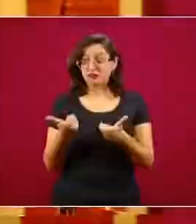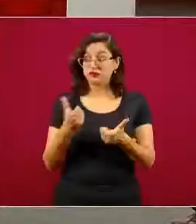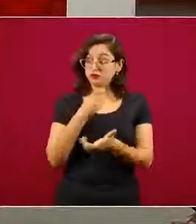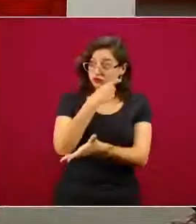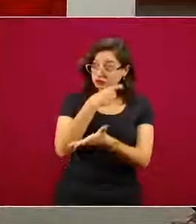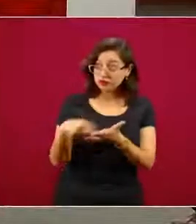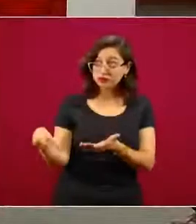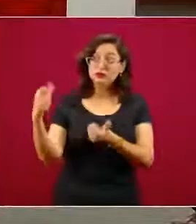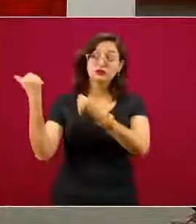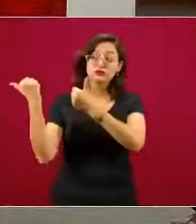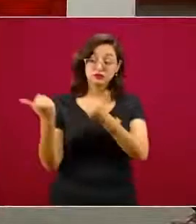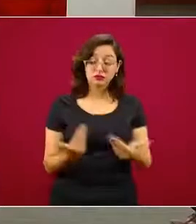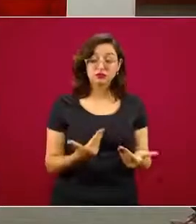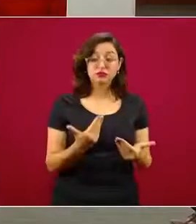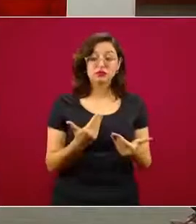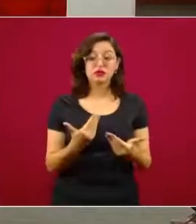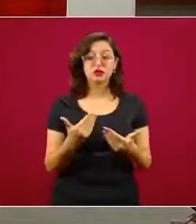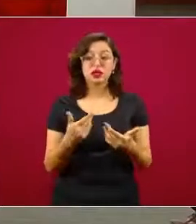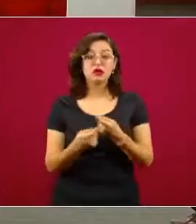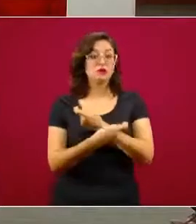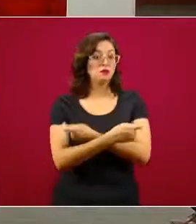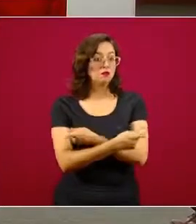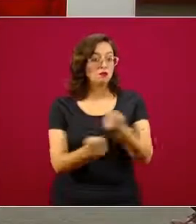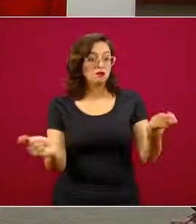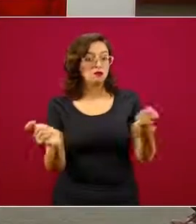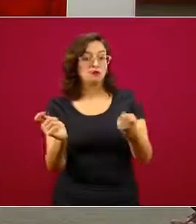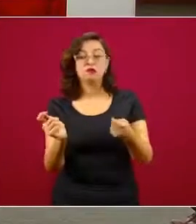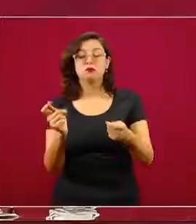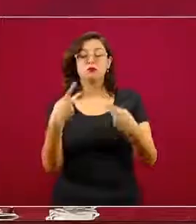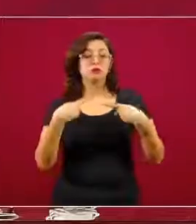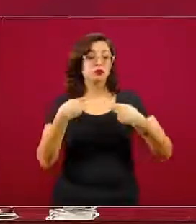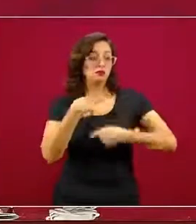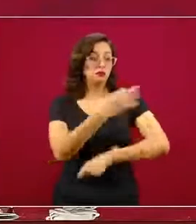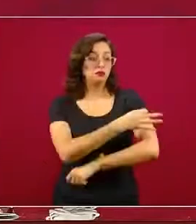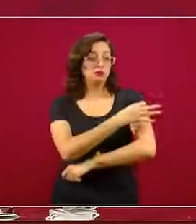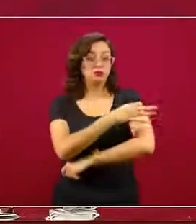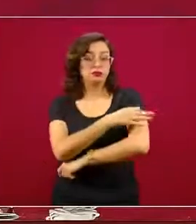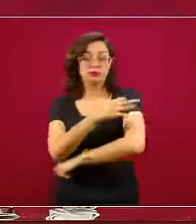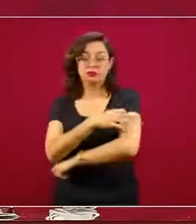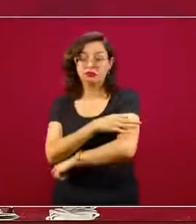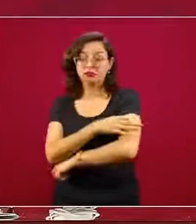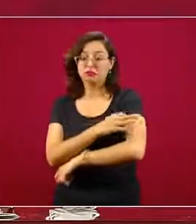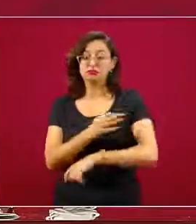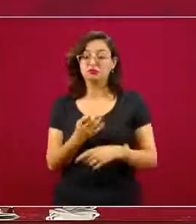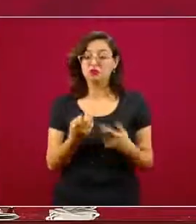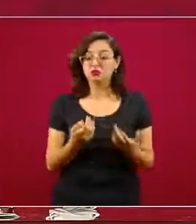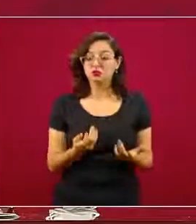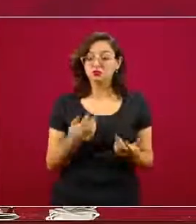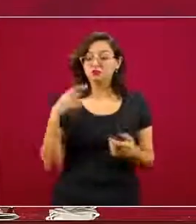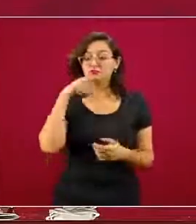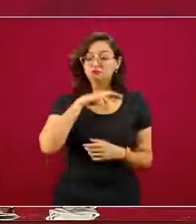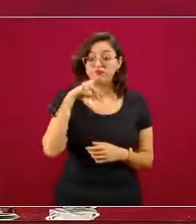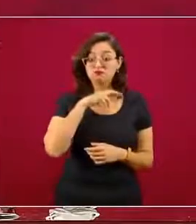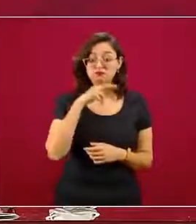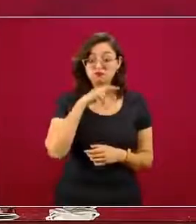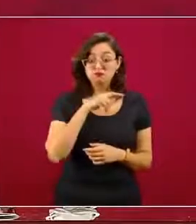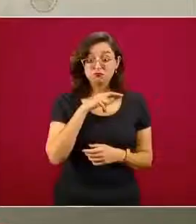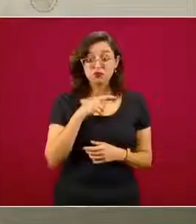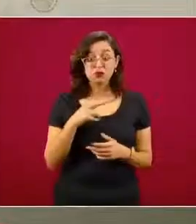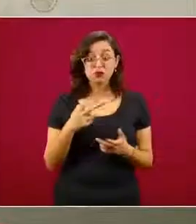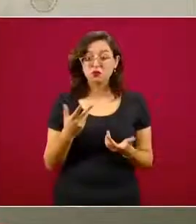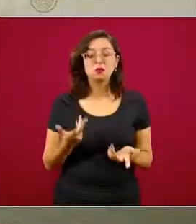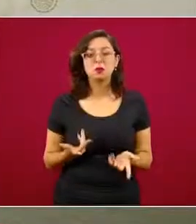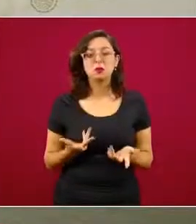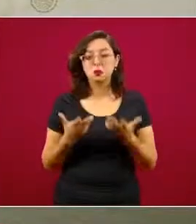producto y la logística de aplicar el producto, entonces si no se tiene rápidamente no se alcanza la